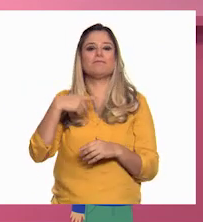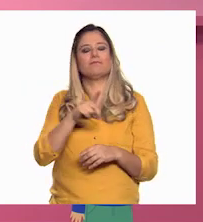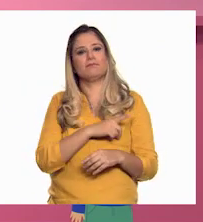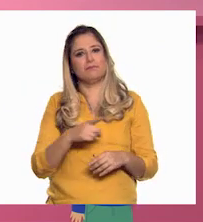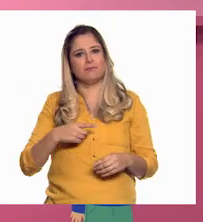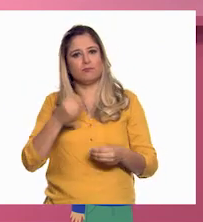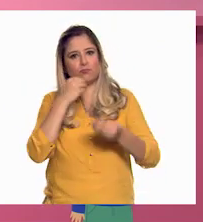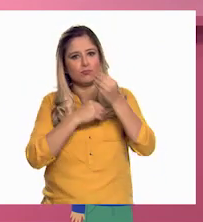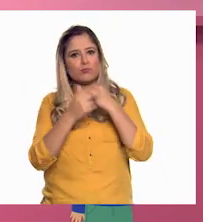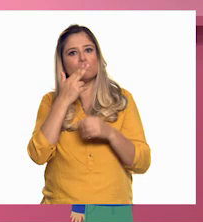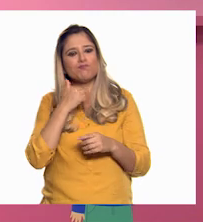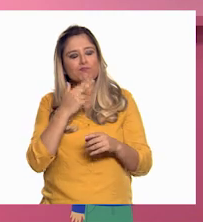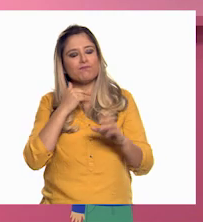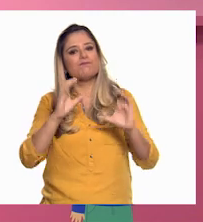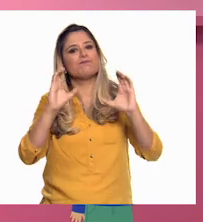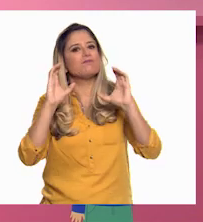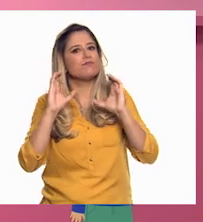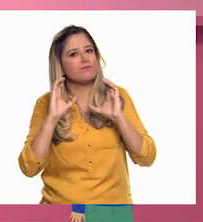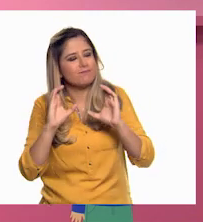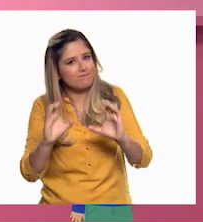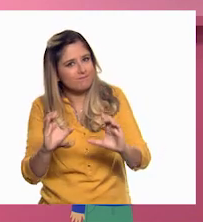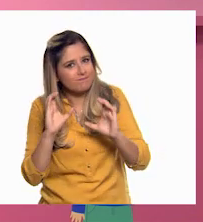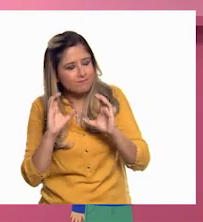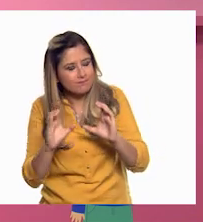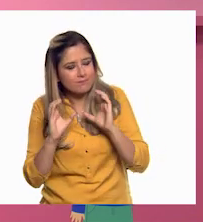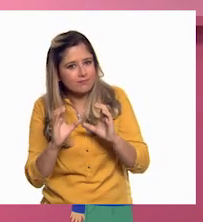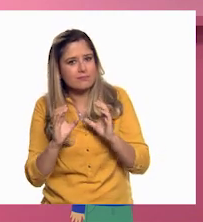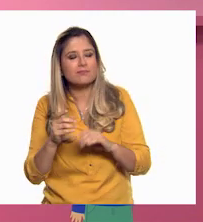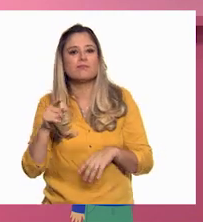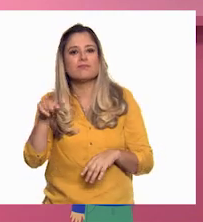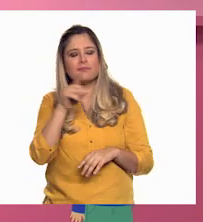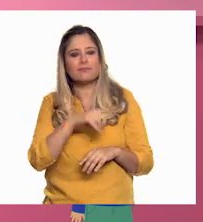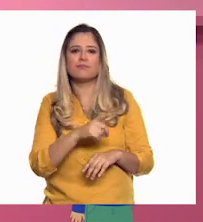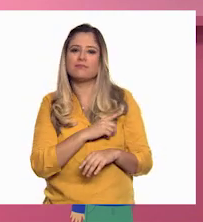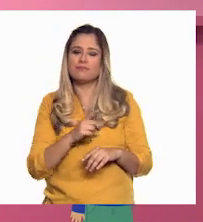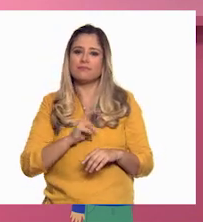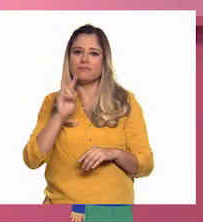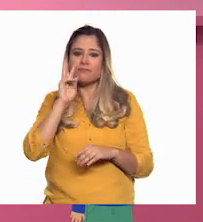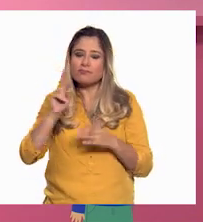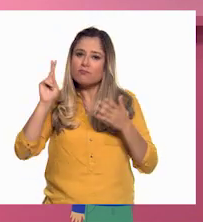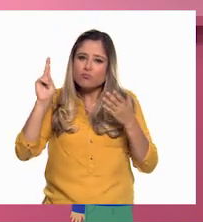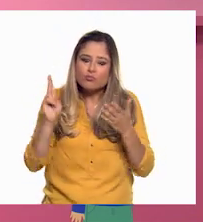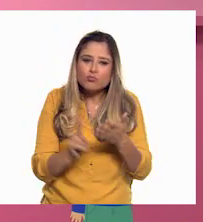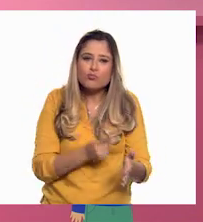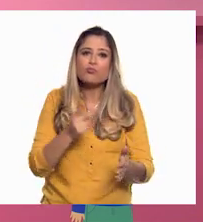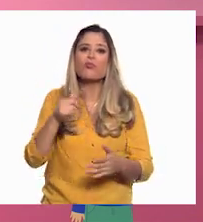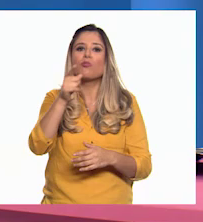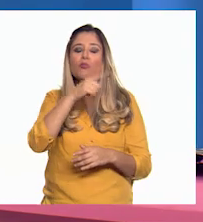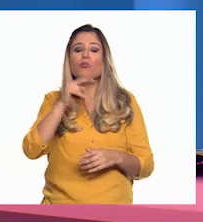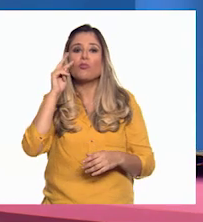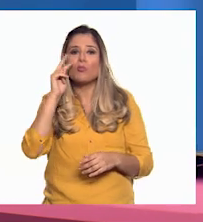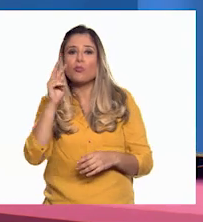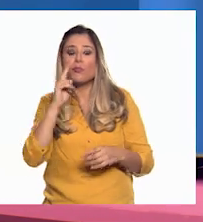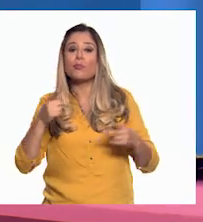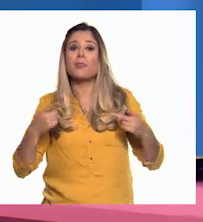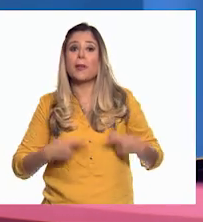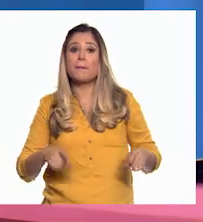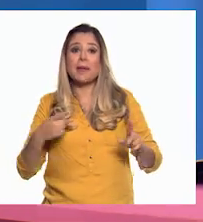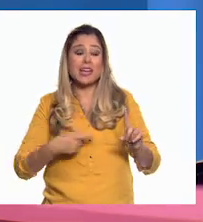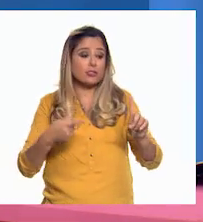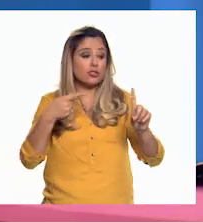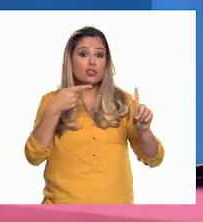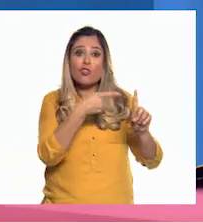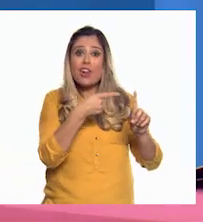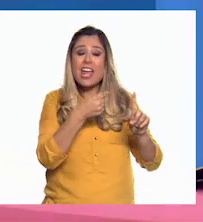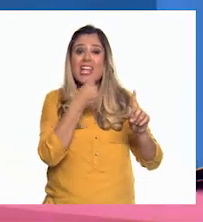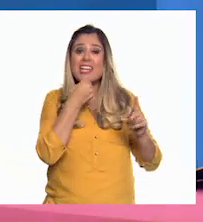comer golosinas con moderación. Lo que puedo apreciar es que acá, de nueva cuenta, tenemos un personaje que es